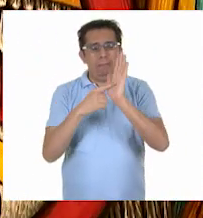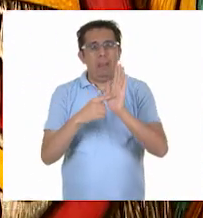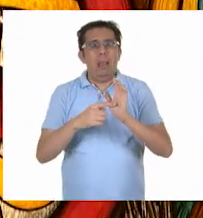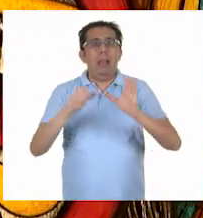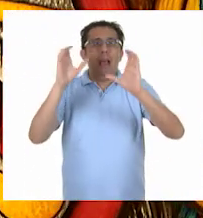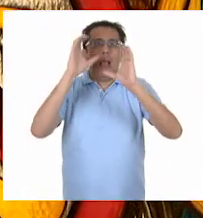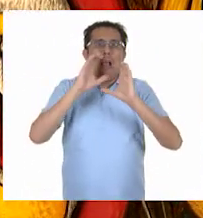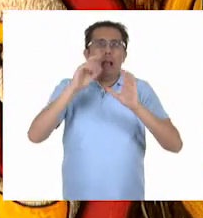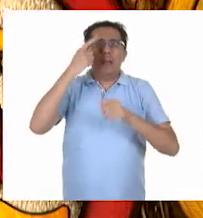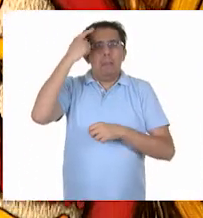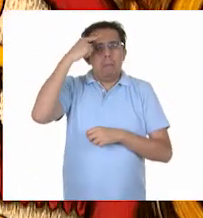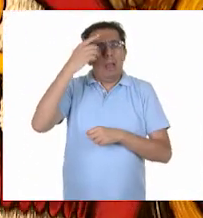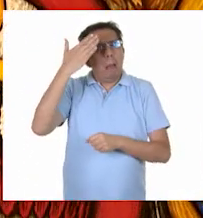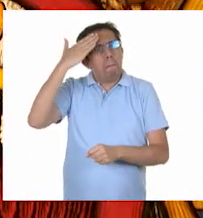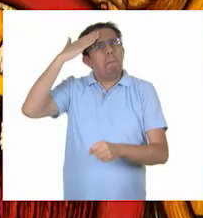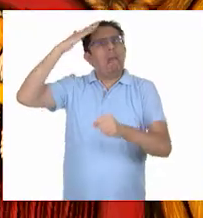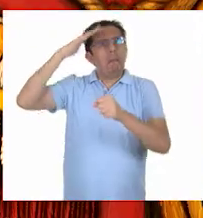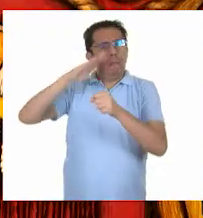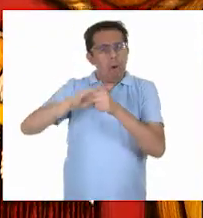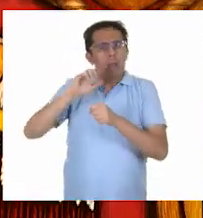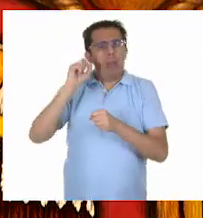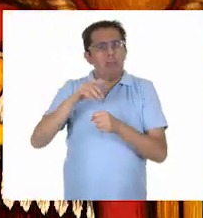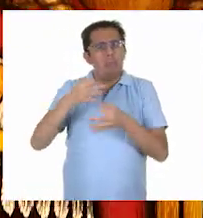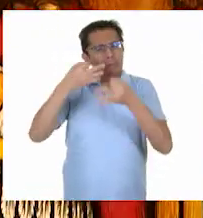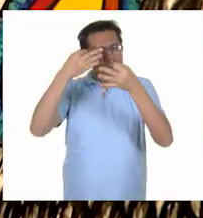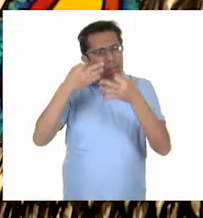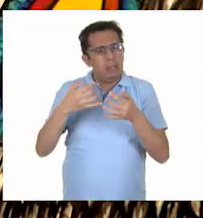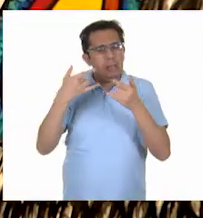canto a la memoria y a la dignidad histórica.